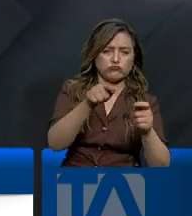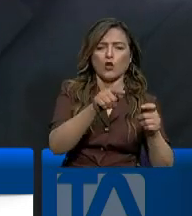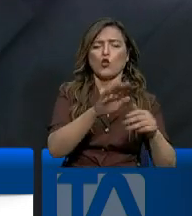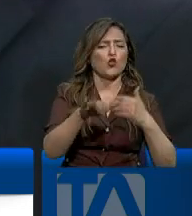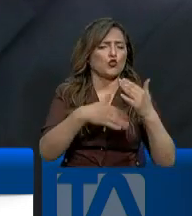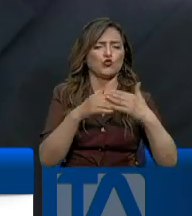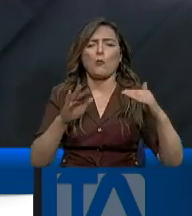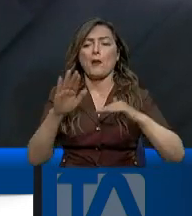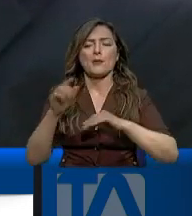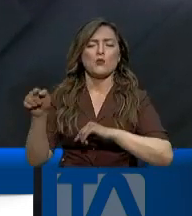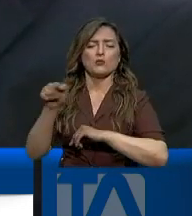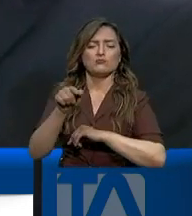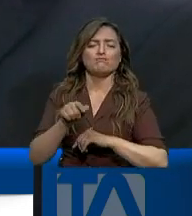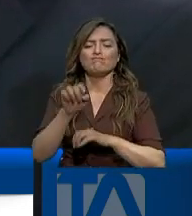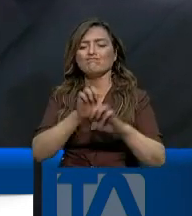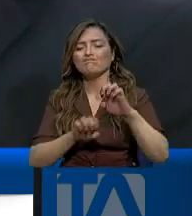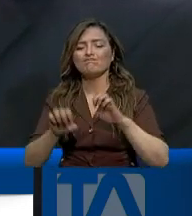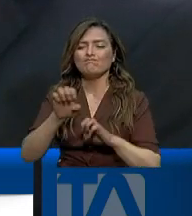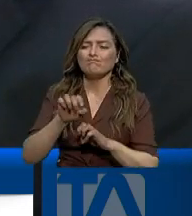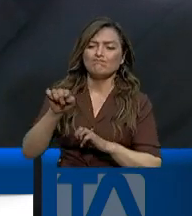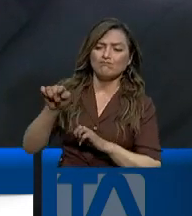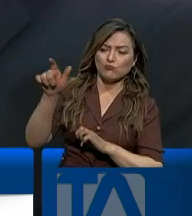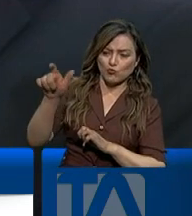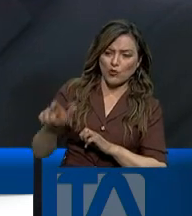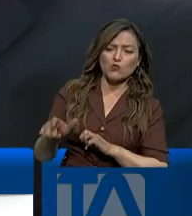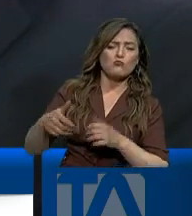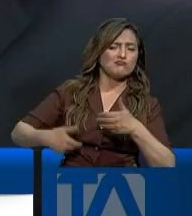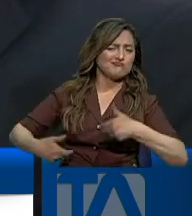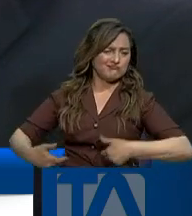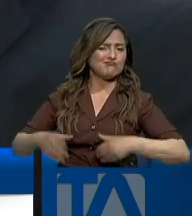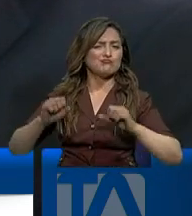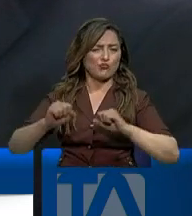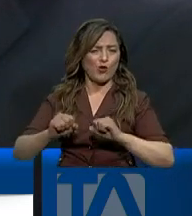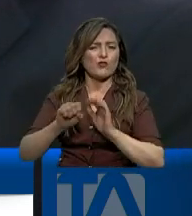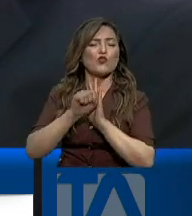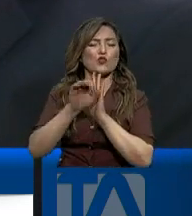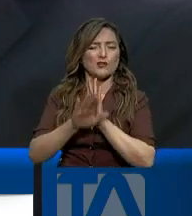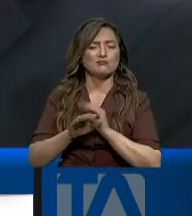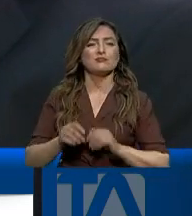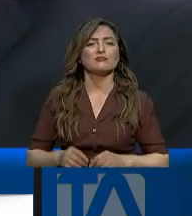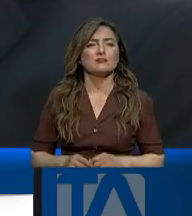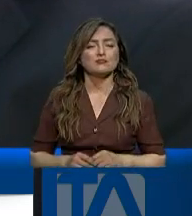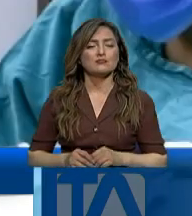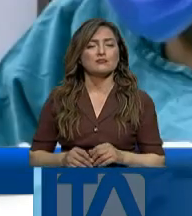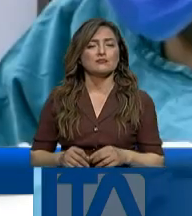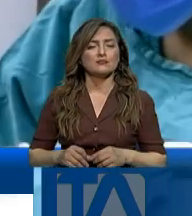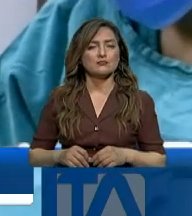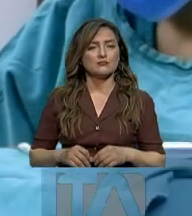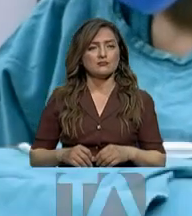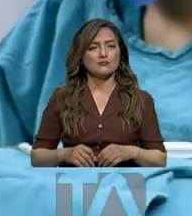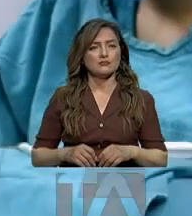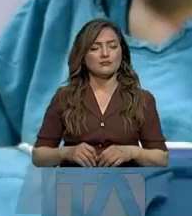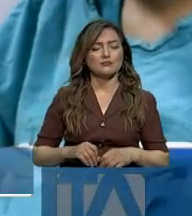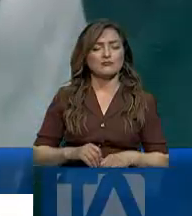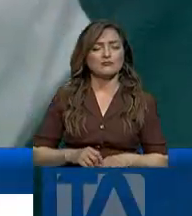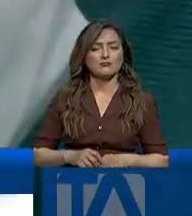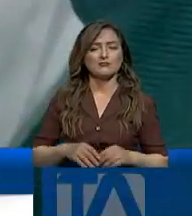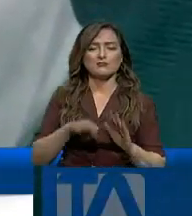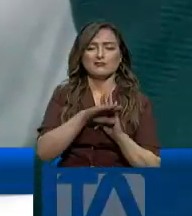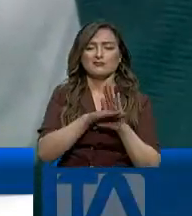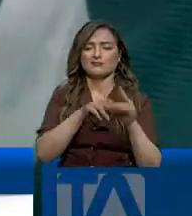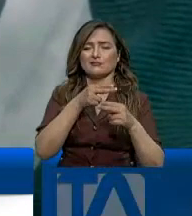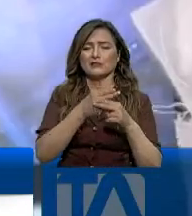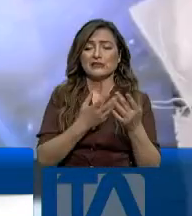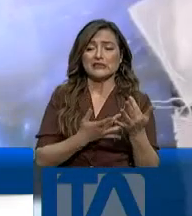con el fin de notificar la presencia de un paciente potencialmente donante y aunque estar en una lista de espera